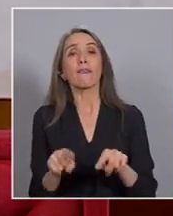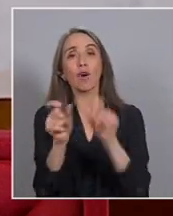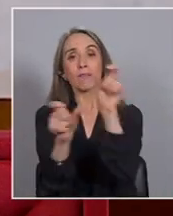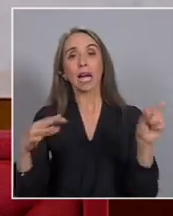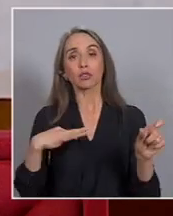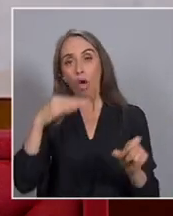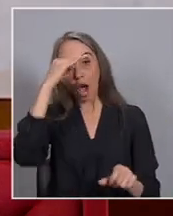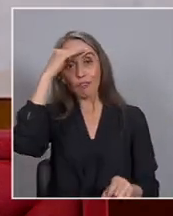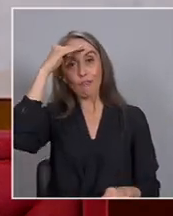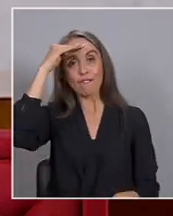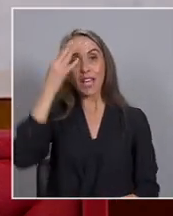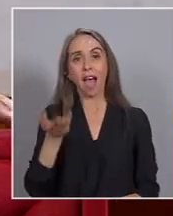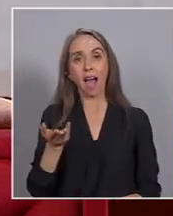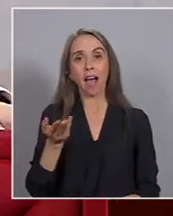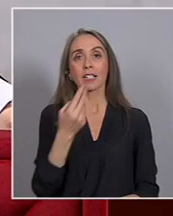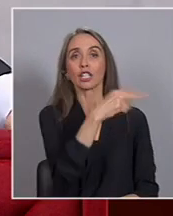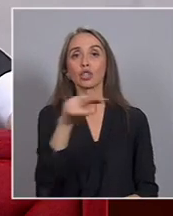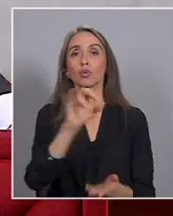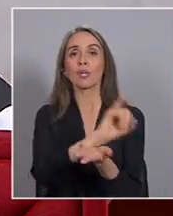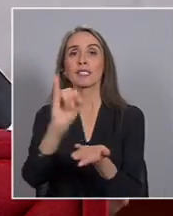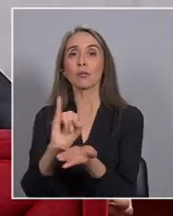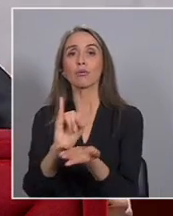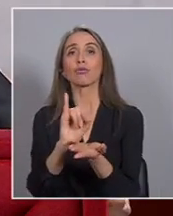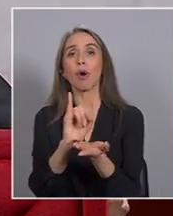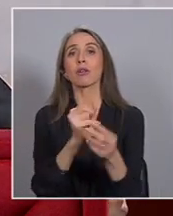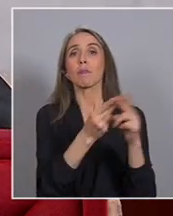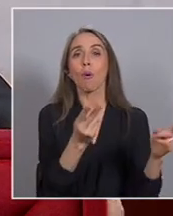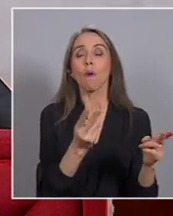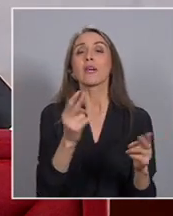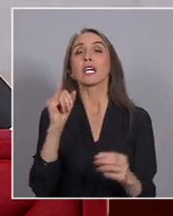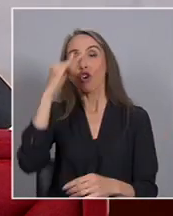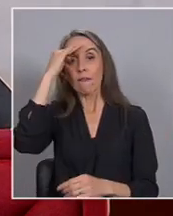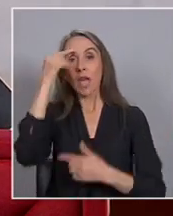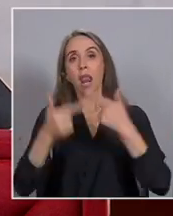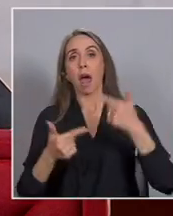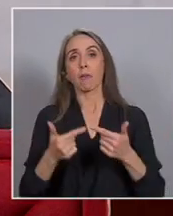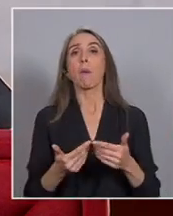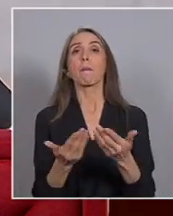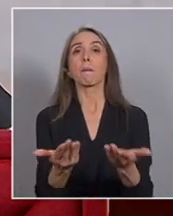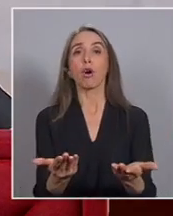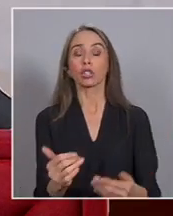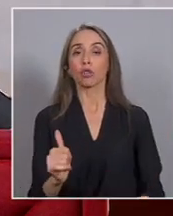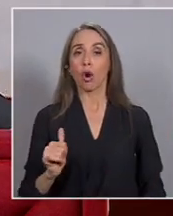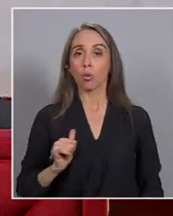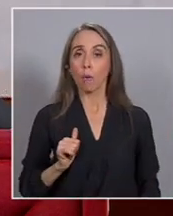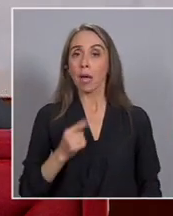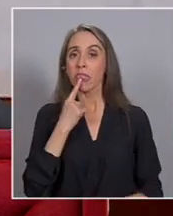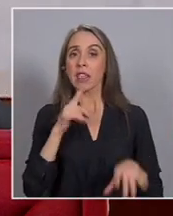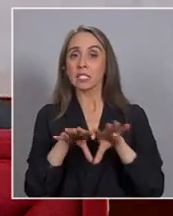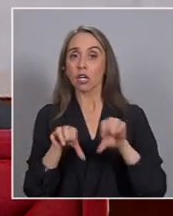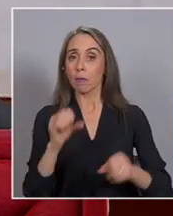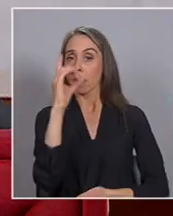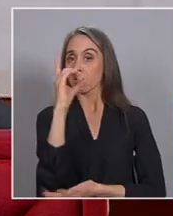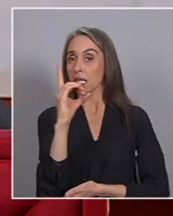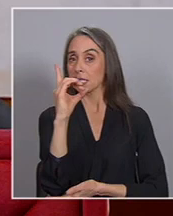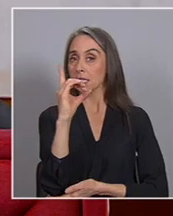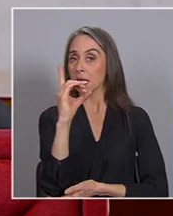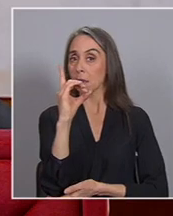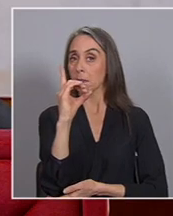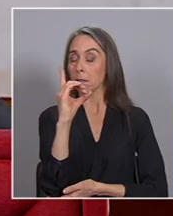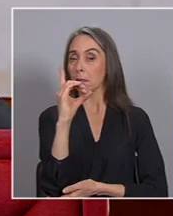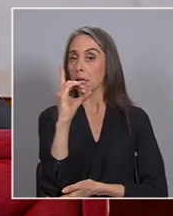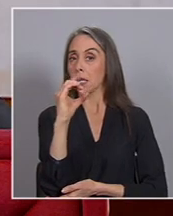confianza de la ciudadanía con sus instituciones y con la política. Por eso, cumpliendo con lo comprometido en diciembre de este